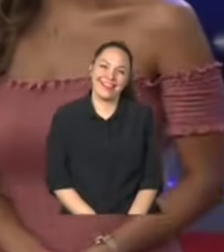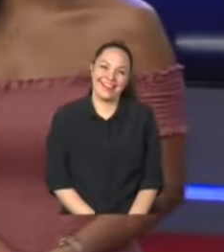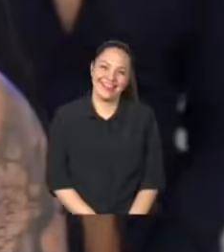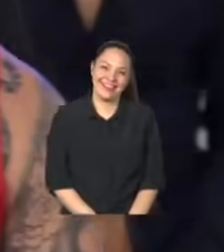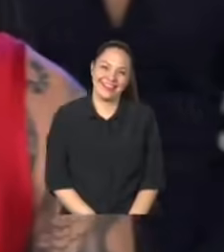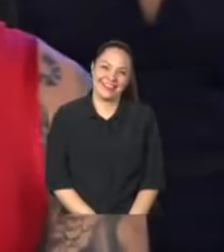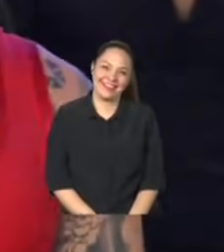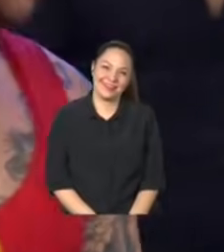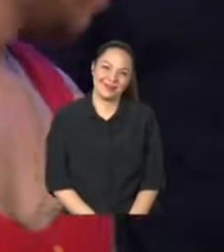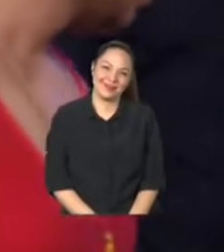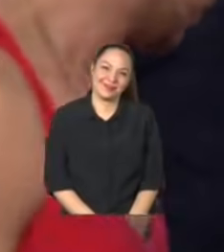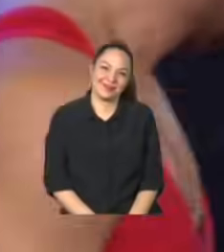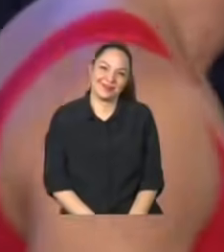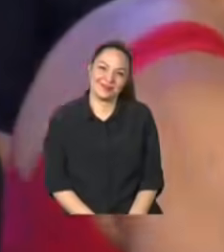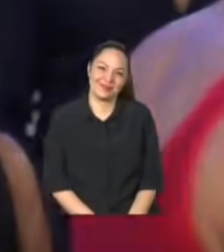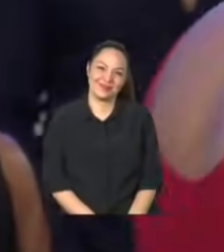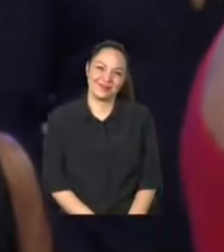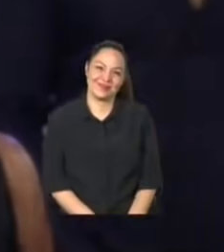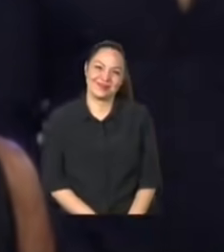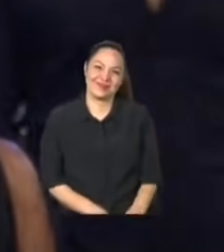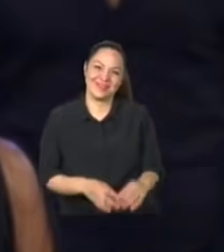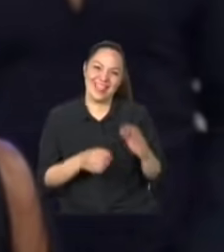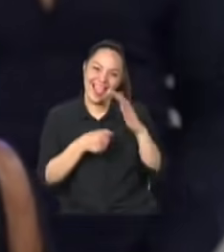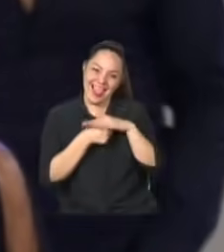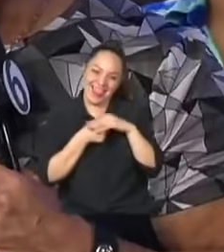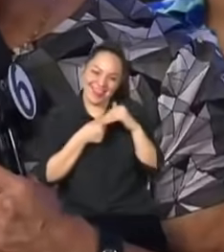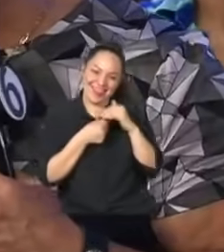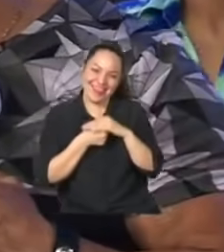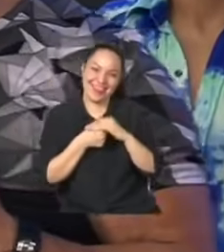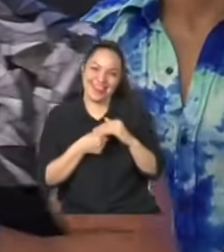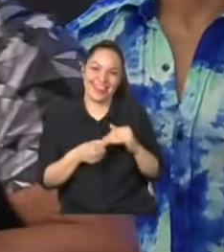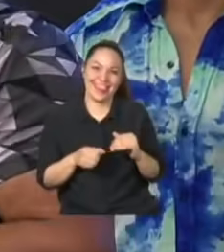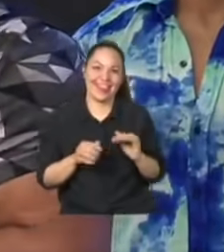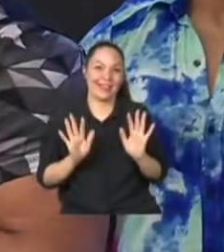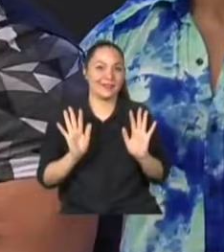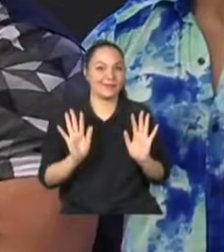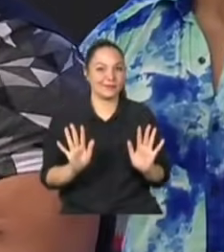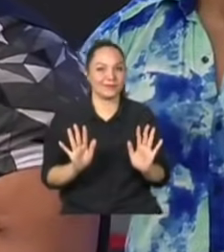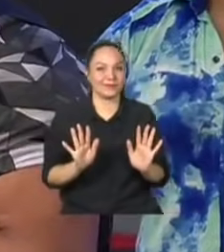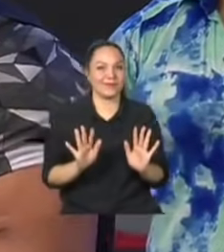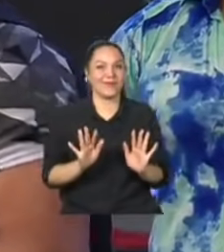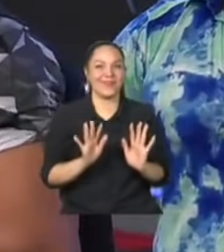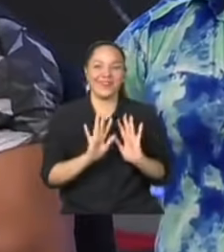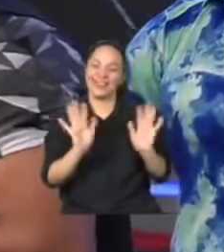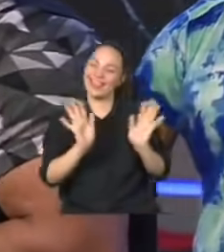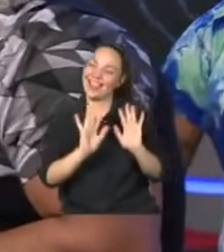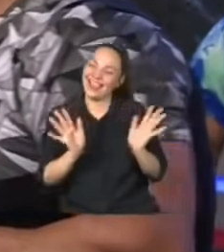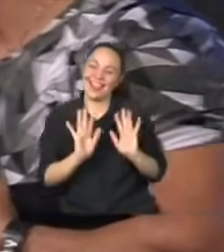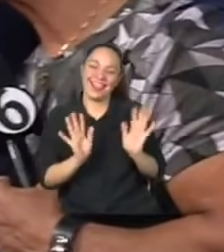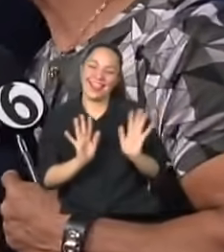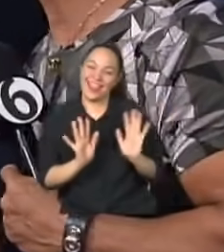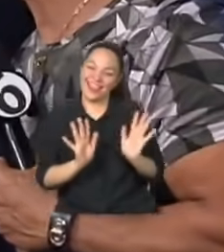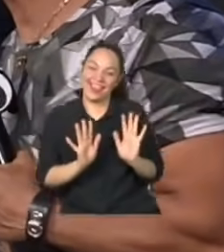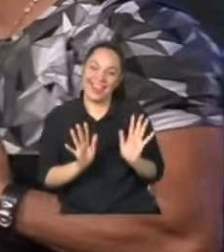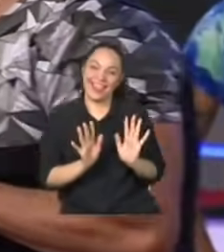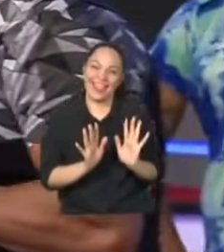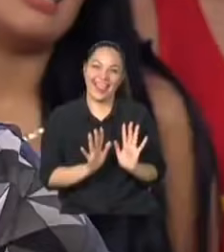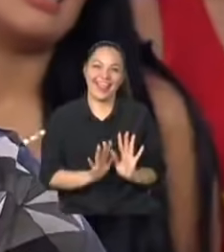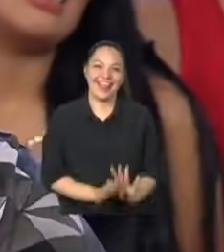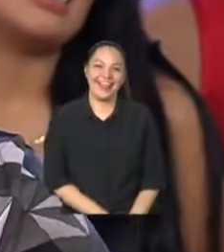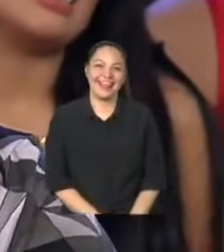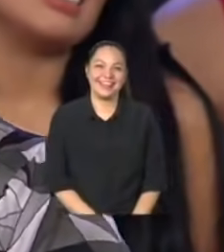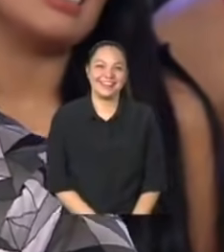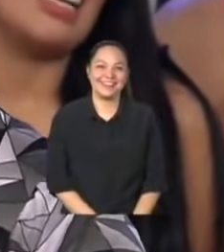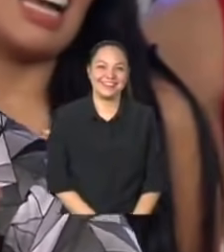Mira cómo se pone. Ay, me pusiste rojo. Oye, la marca, dame otro, por favor. Dame otro.